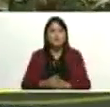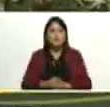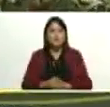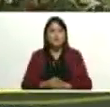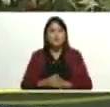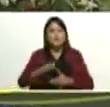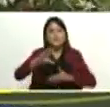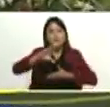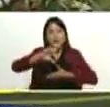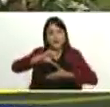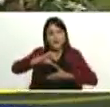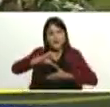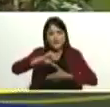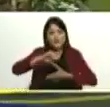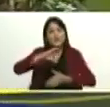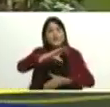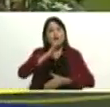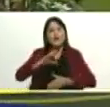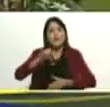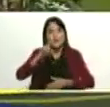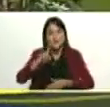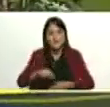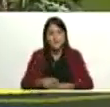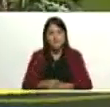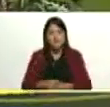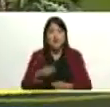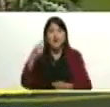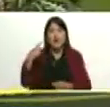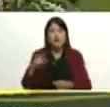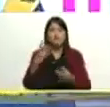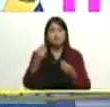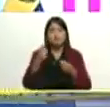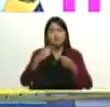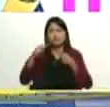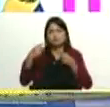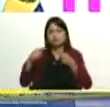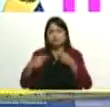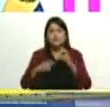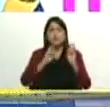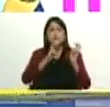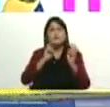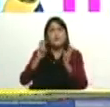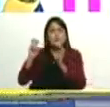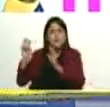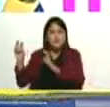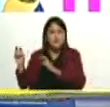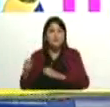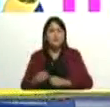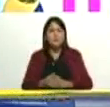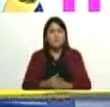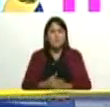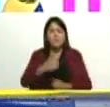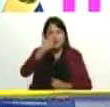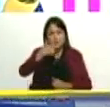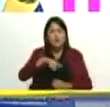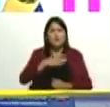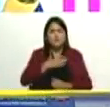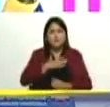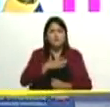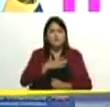Caribe. Son muchos temas que hay que trabajar, pero yo me atrevo ante